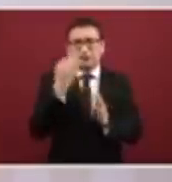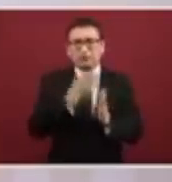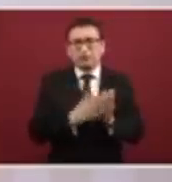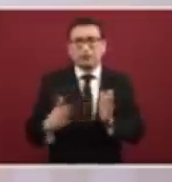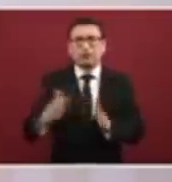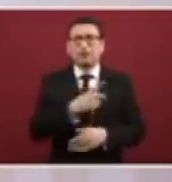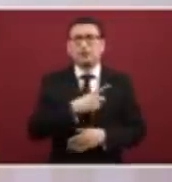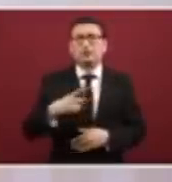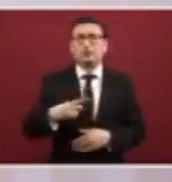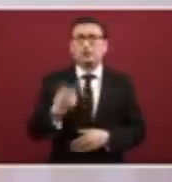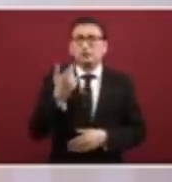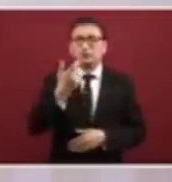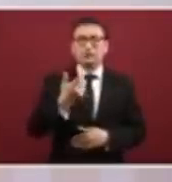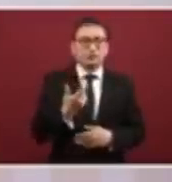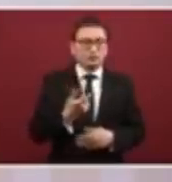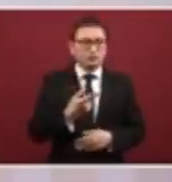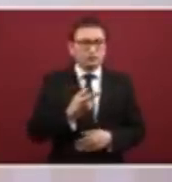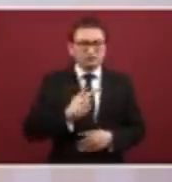Nosotros no hemos